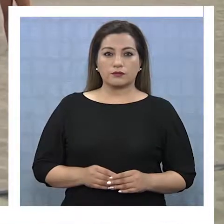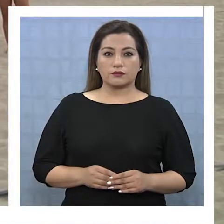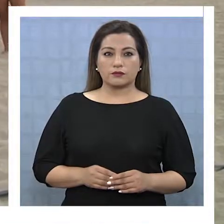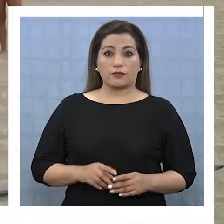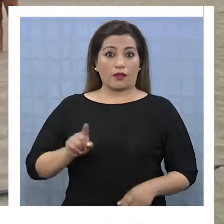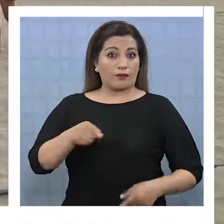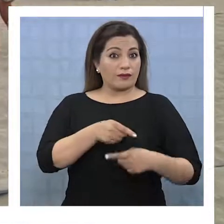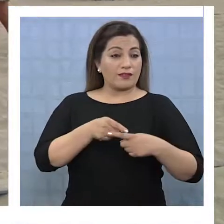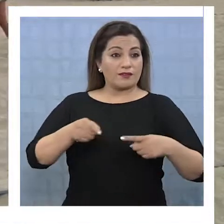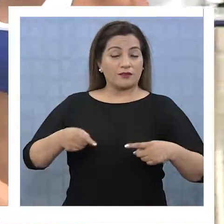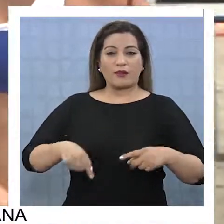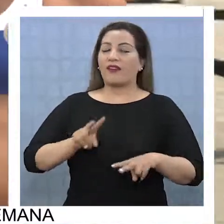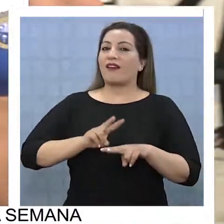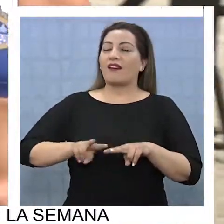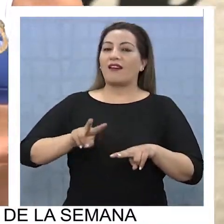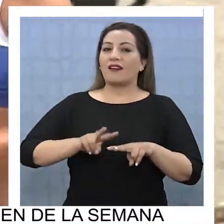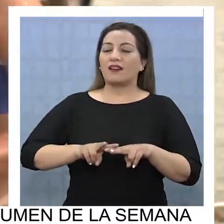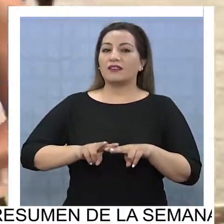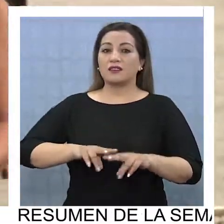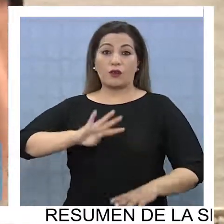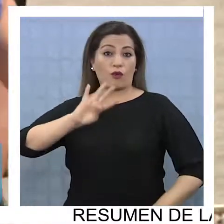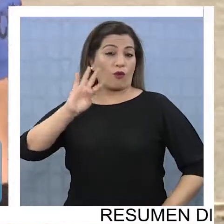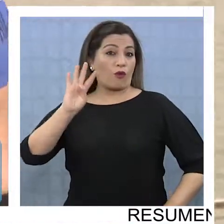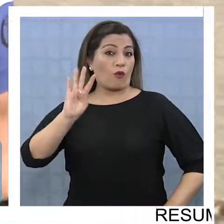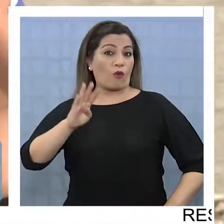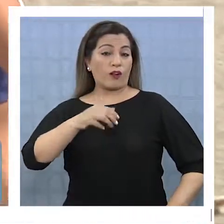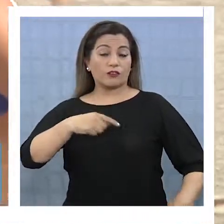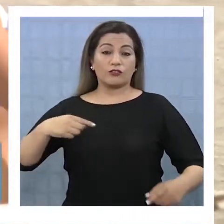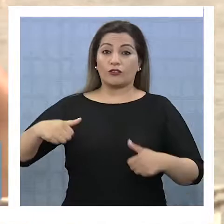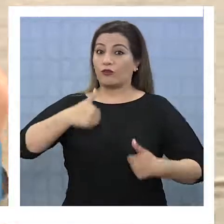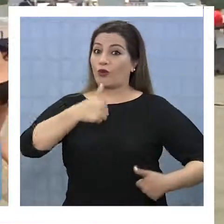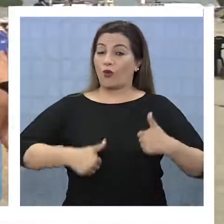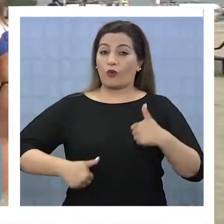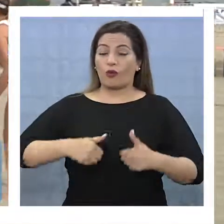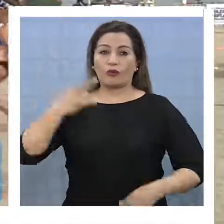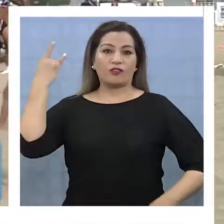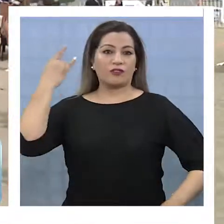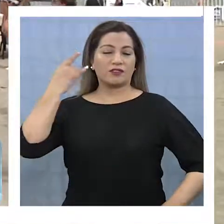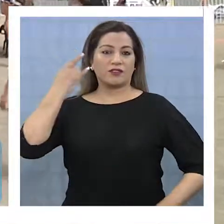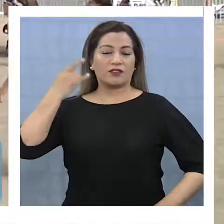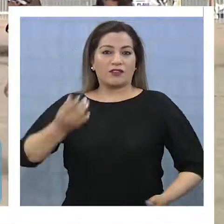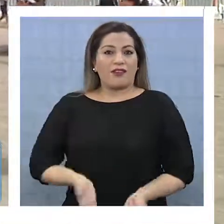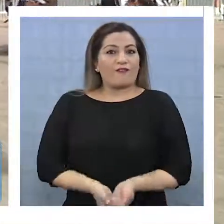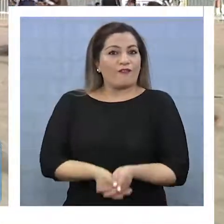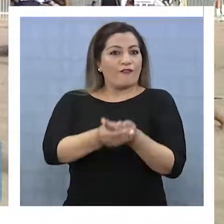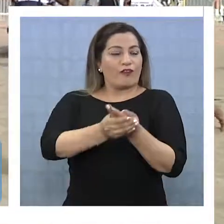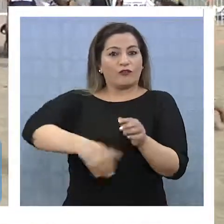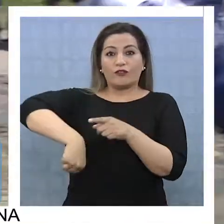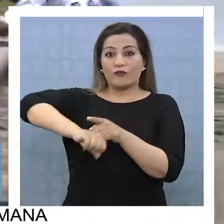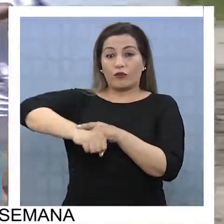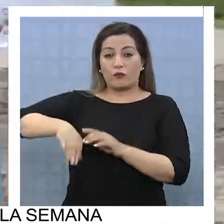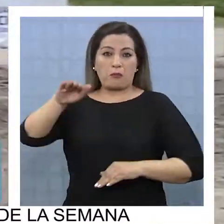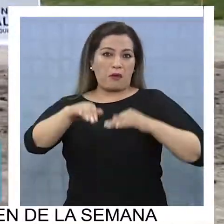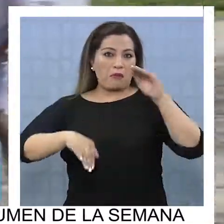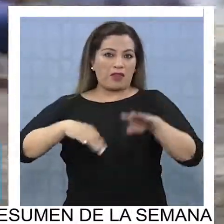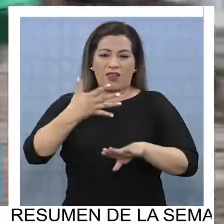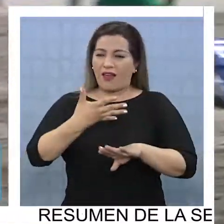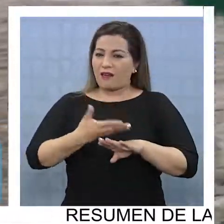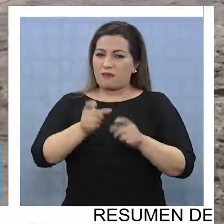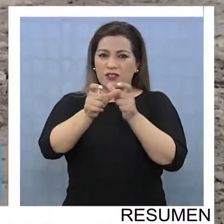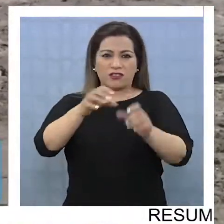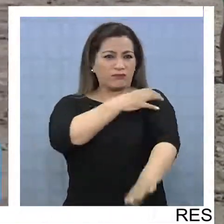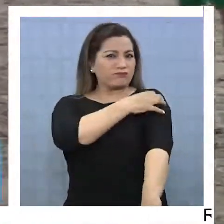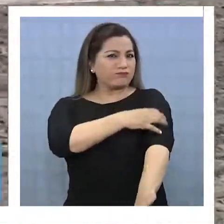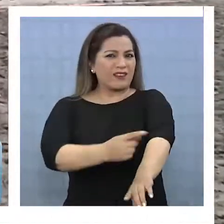Durante esta semana se está llevando a cabo el cuarto campeonato nacional universitario de voleibol y fútbol playa, el cual reúne a deportistas de